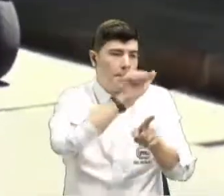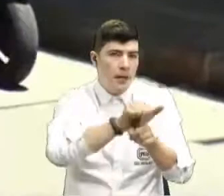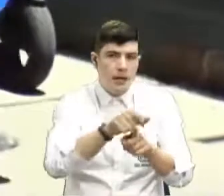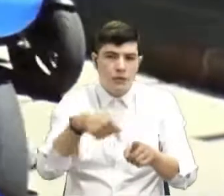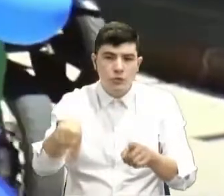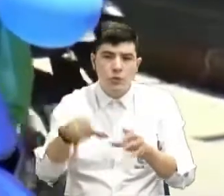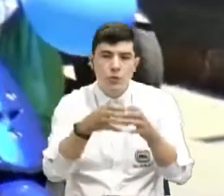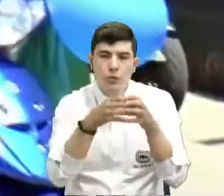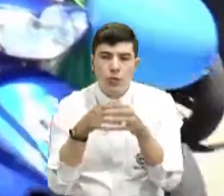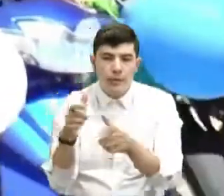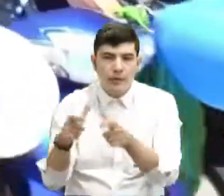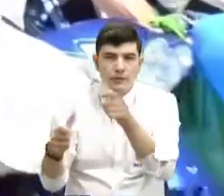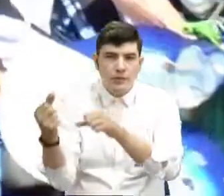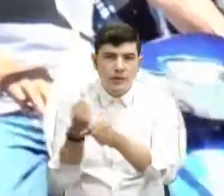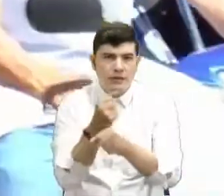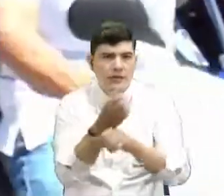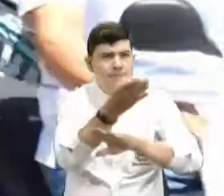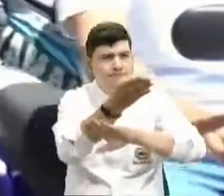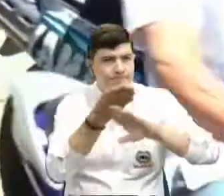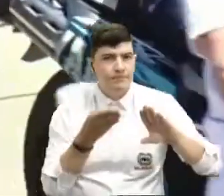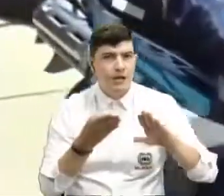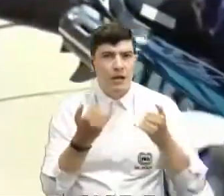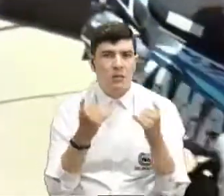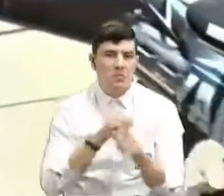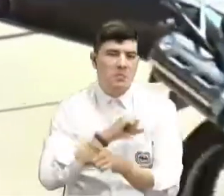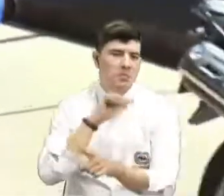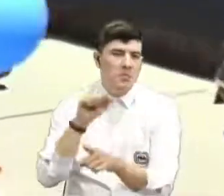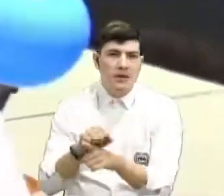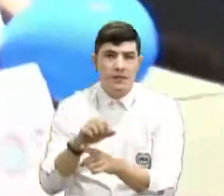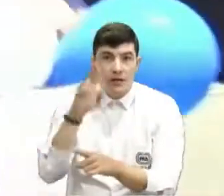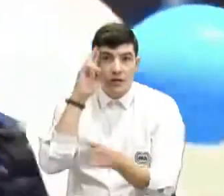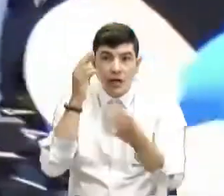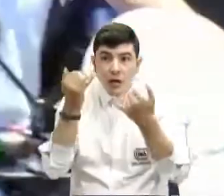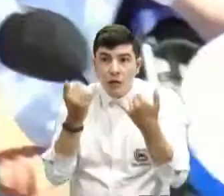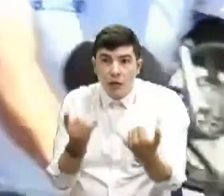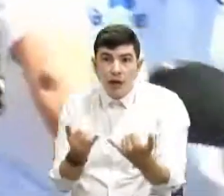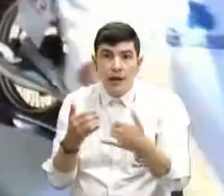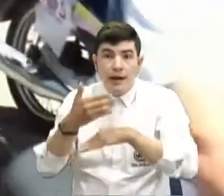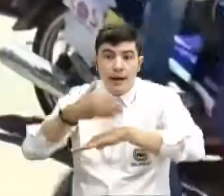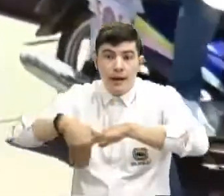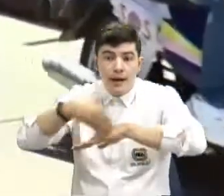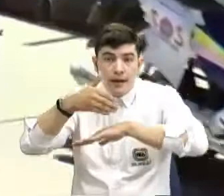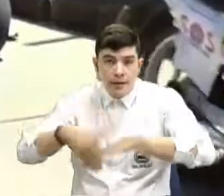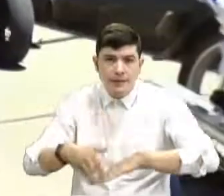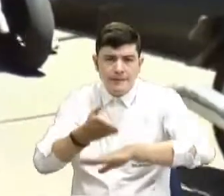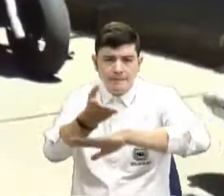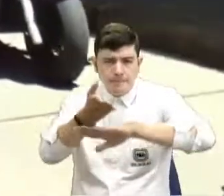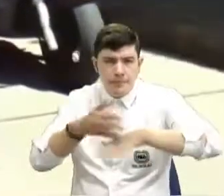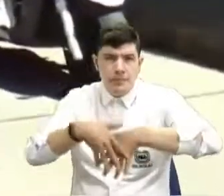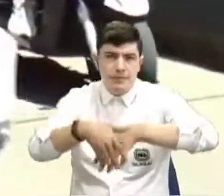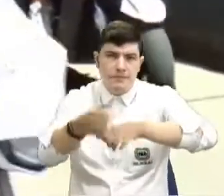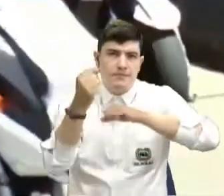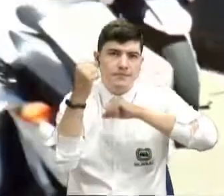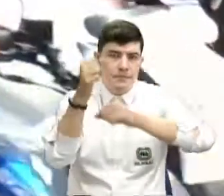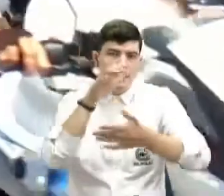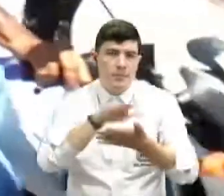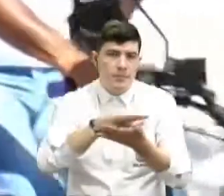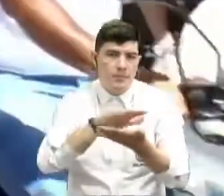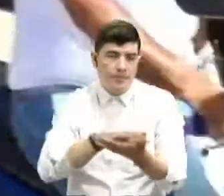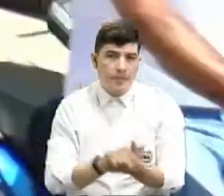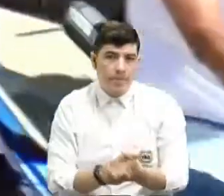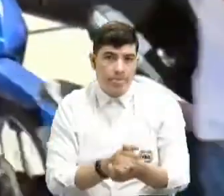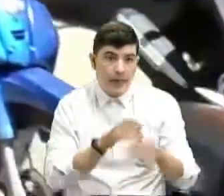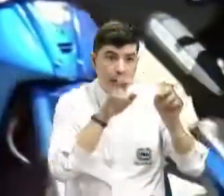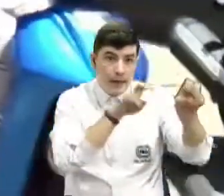trabajadores, sino también del pueblo colombiano, y por eso hoy estamos en la calle marchando pacíficamente. El agro también ha sido uno de los sectores